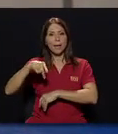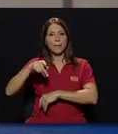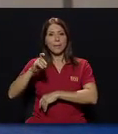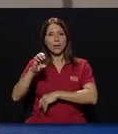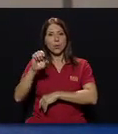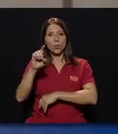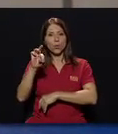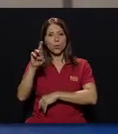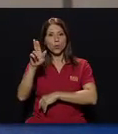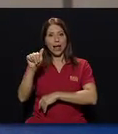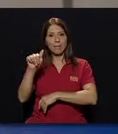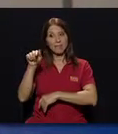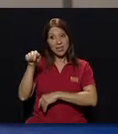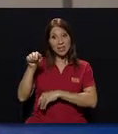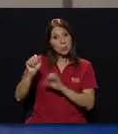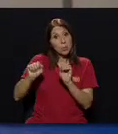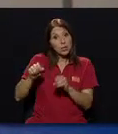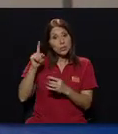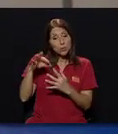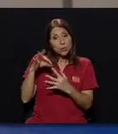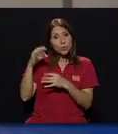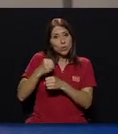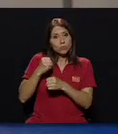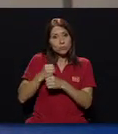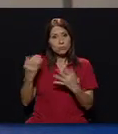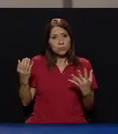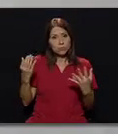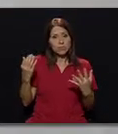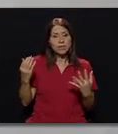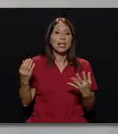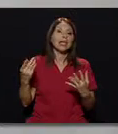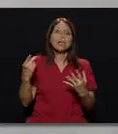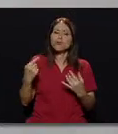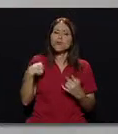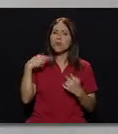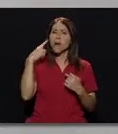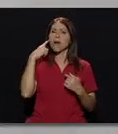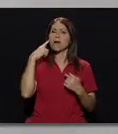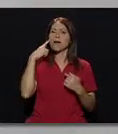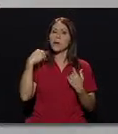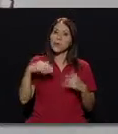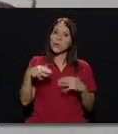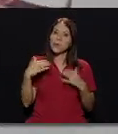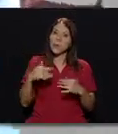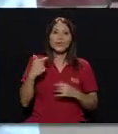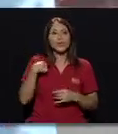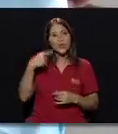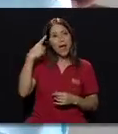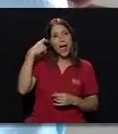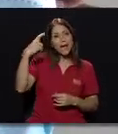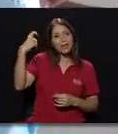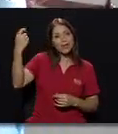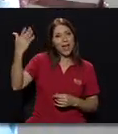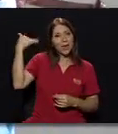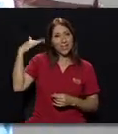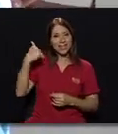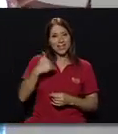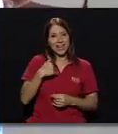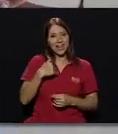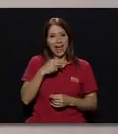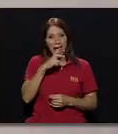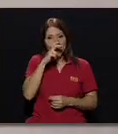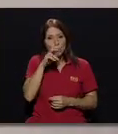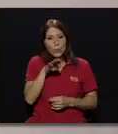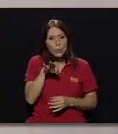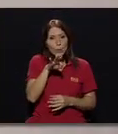apicultura, y que la apicultura podía ser una opción. Y quizá me dio por el punto débil, porque yo había soñado con tener